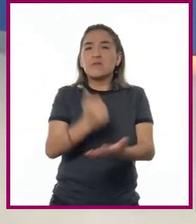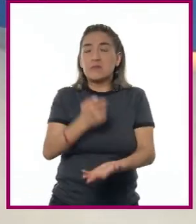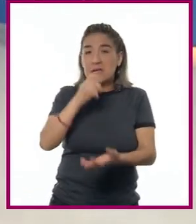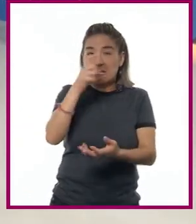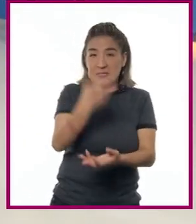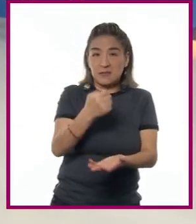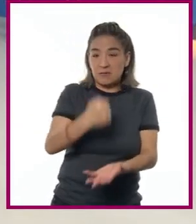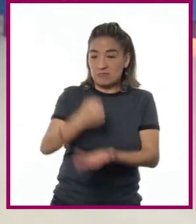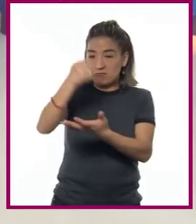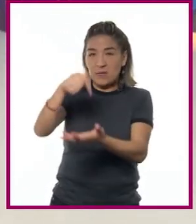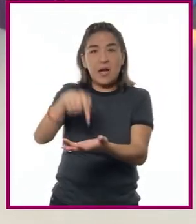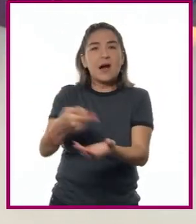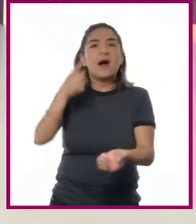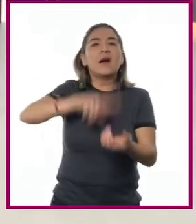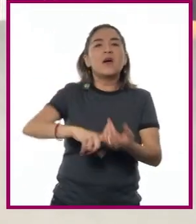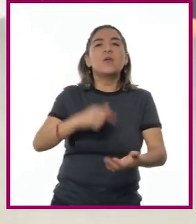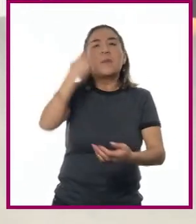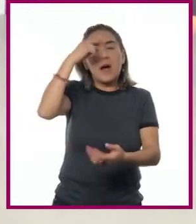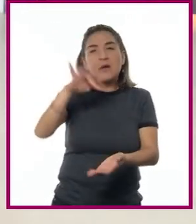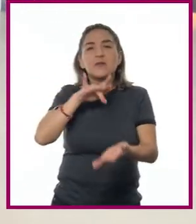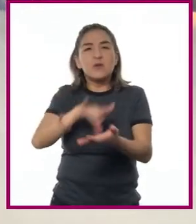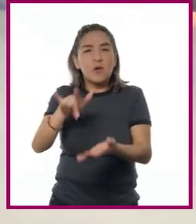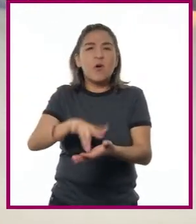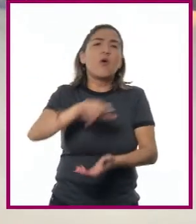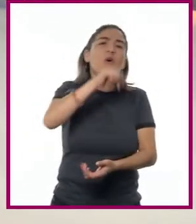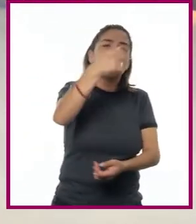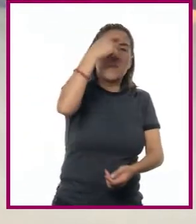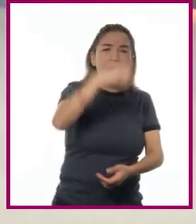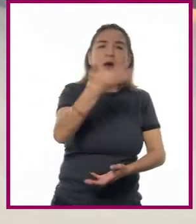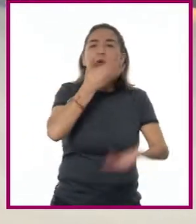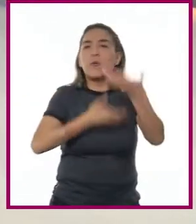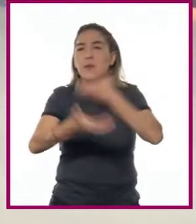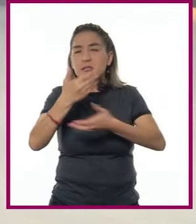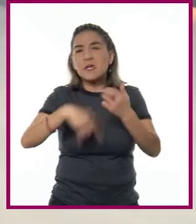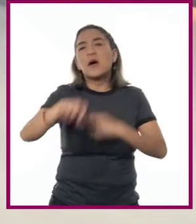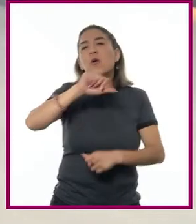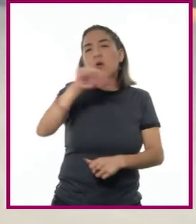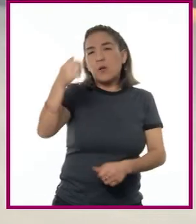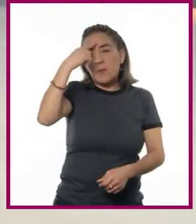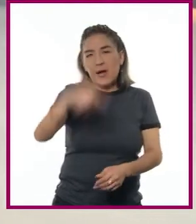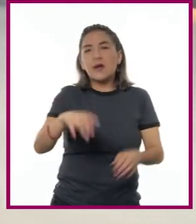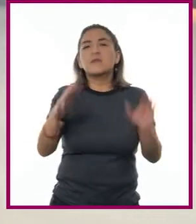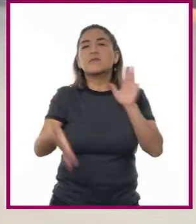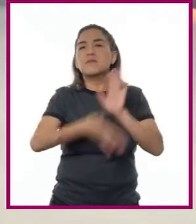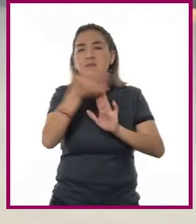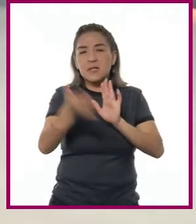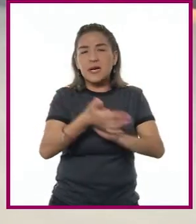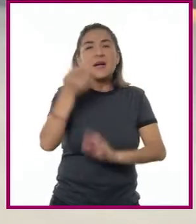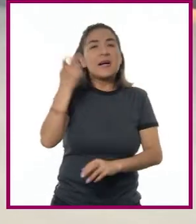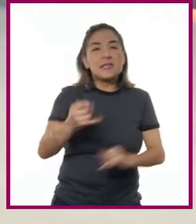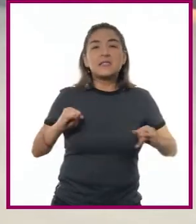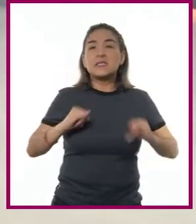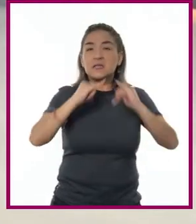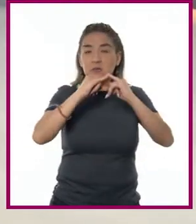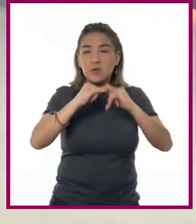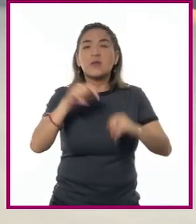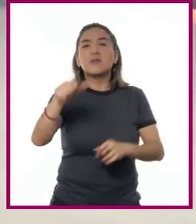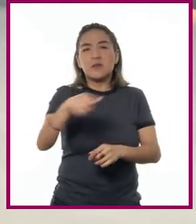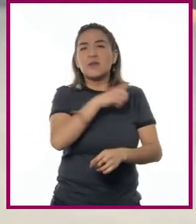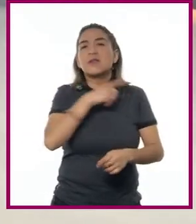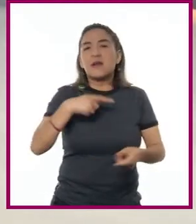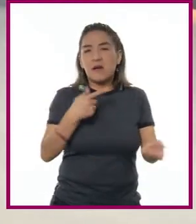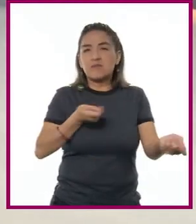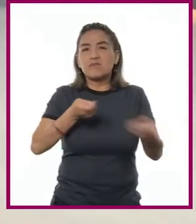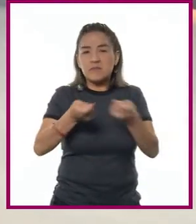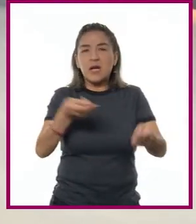como reserva, otras para comercio y otras para habitación. Las instituciones regulan muchos